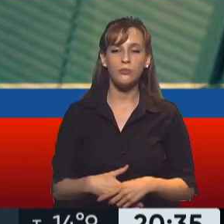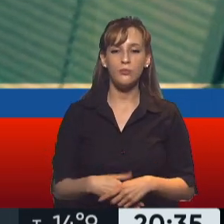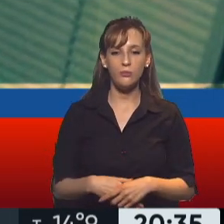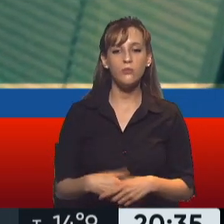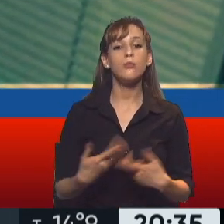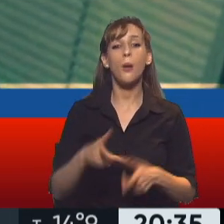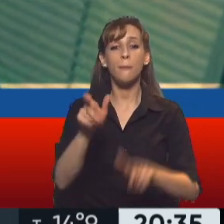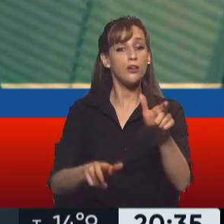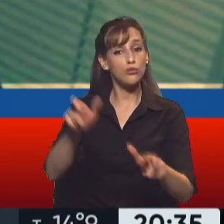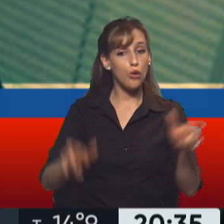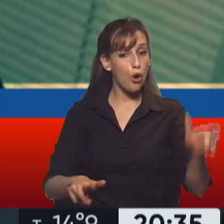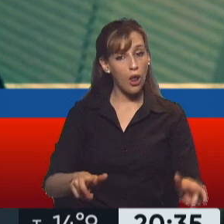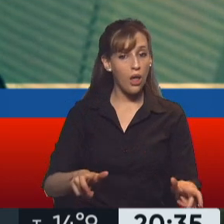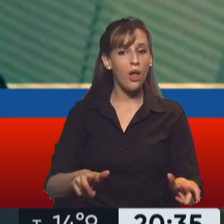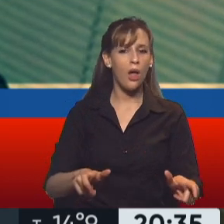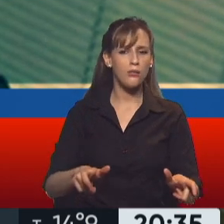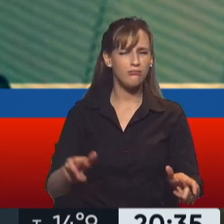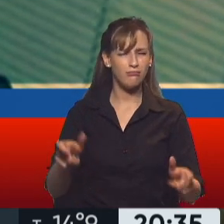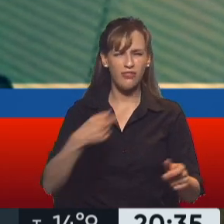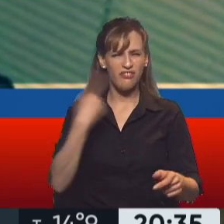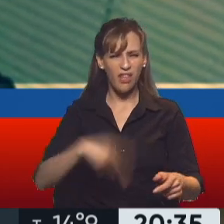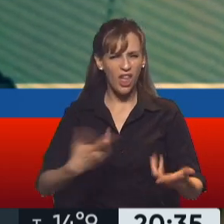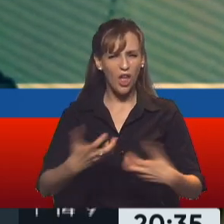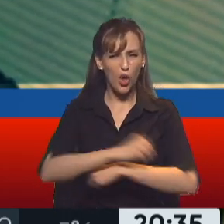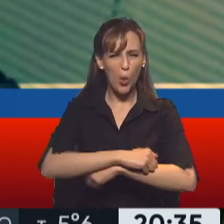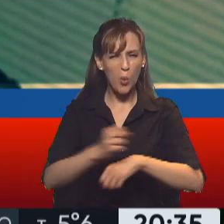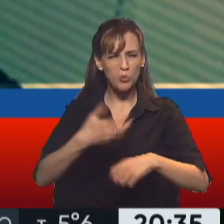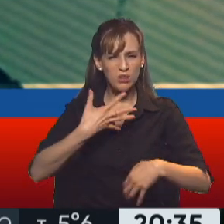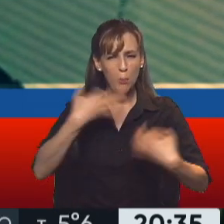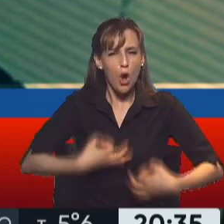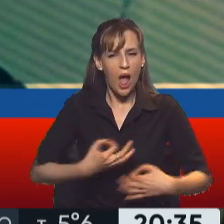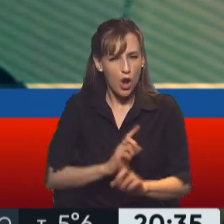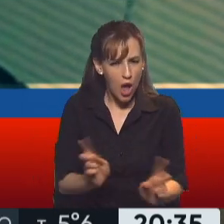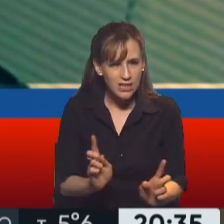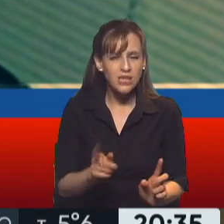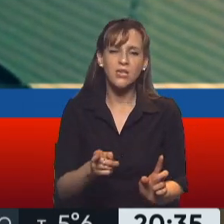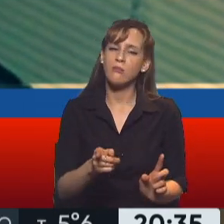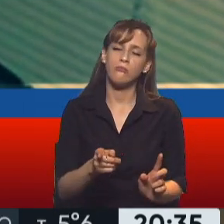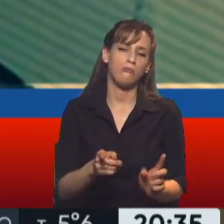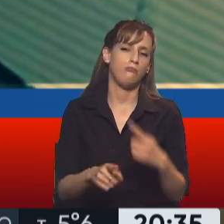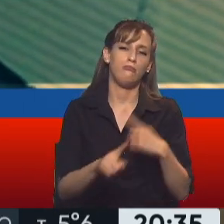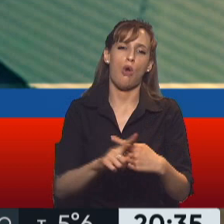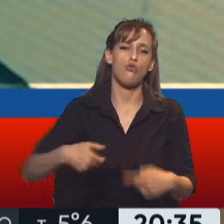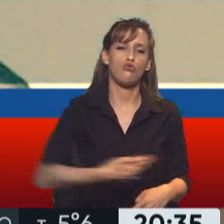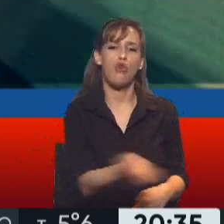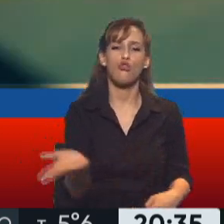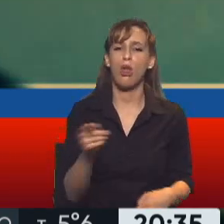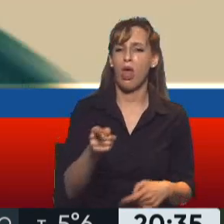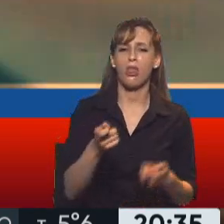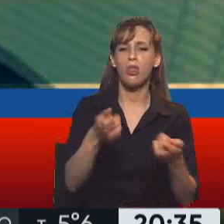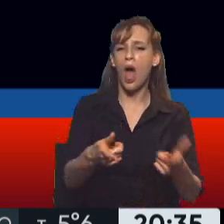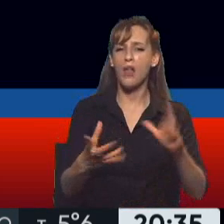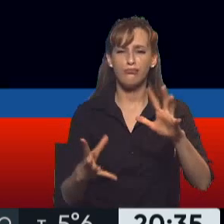vamos a dejar expuesto a todos de quiénes son o no los inmorales en función del daño que le causan a